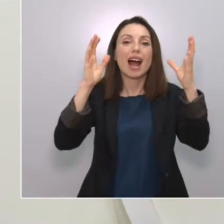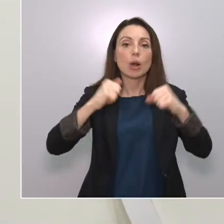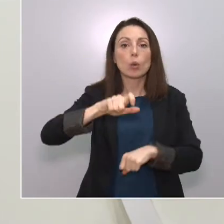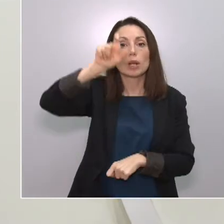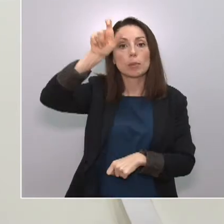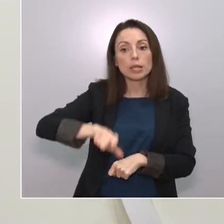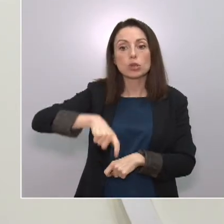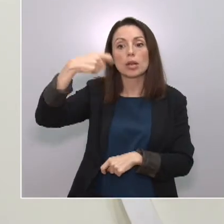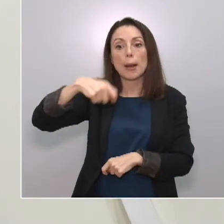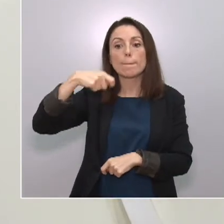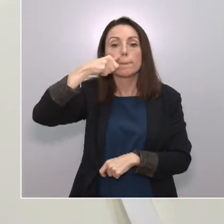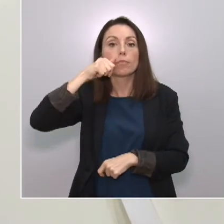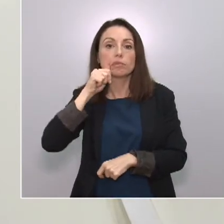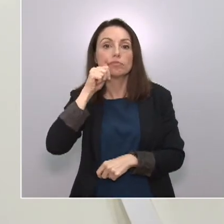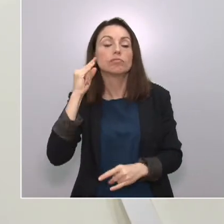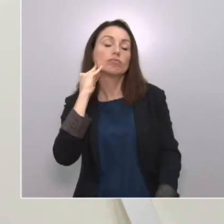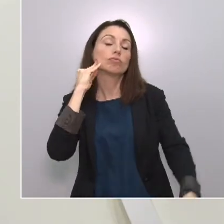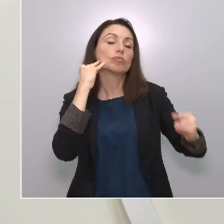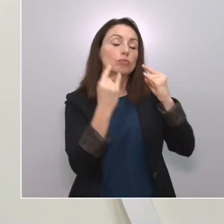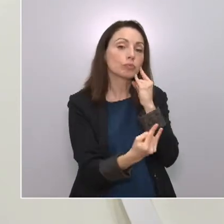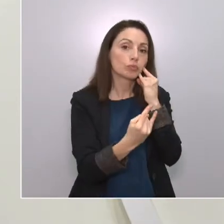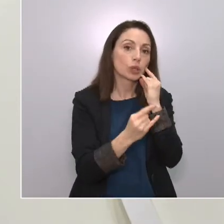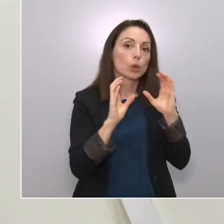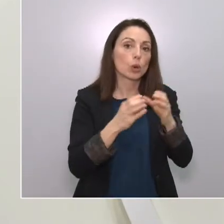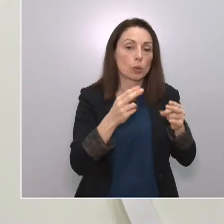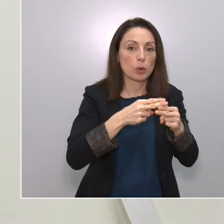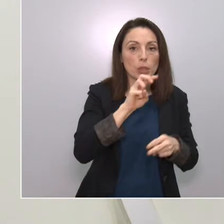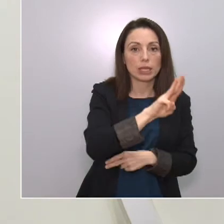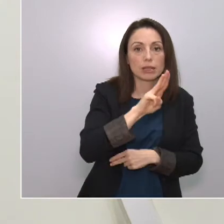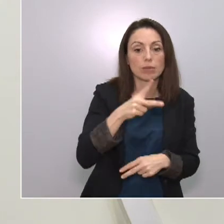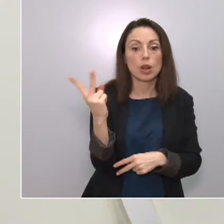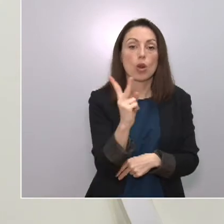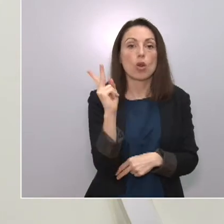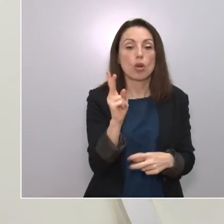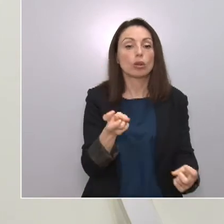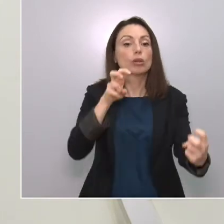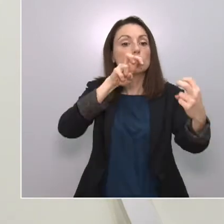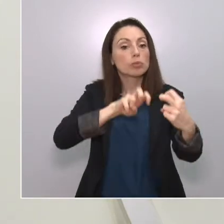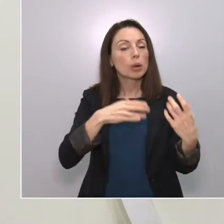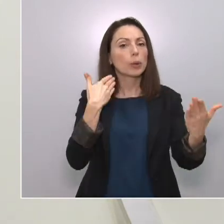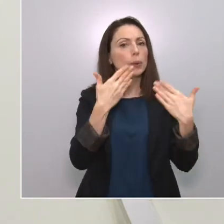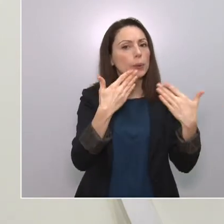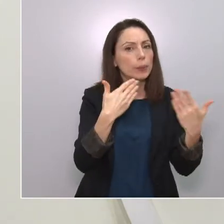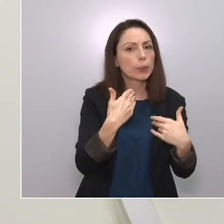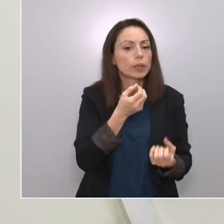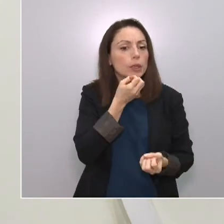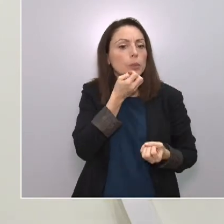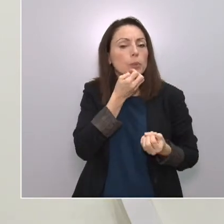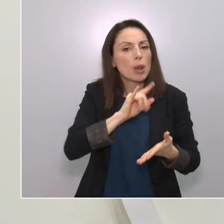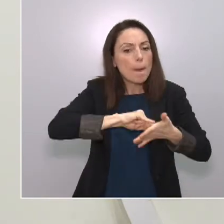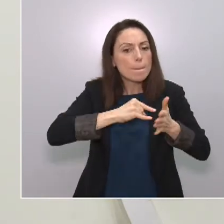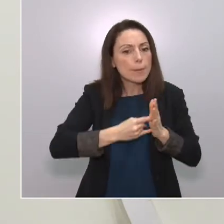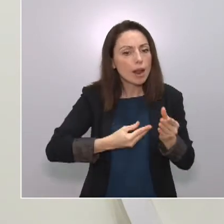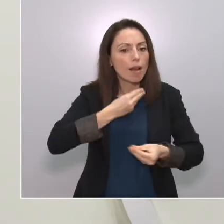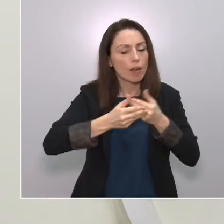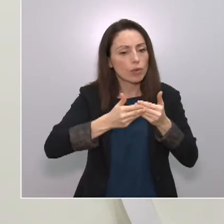presidente del Gobierno llame al líder de la oposición, que puedan sentarse y, desde luego, que el presidente del Gobierno pueda decirle al líder de la oposición cuál es su plan y qué es lo que